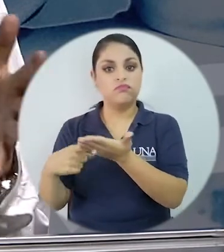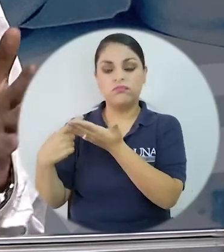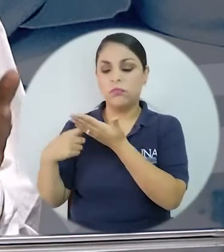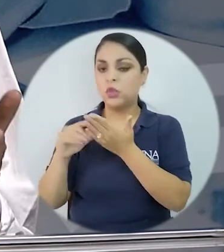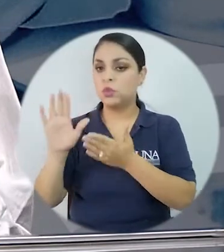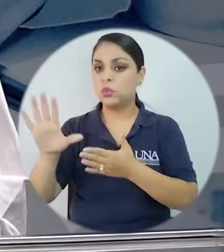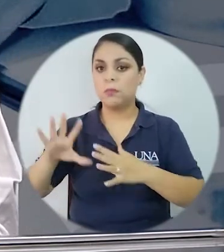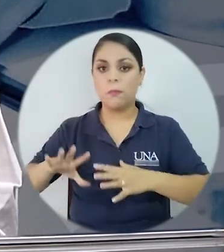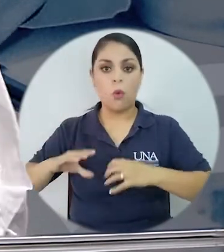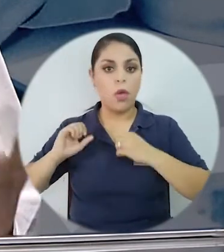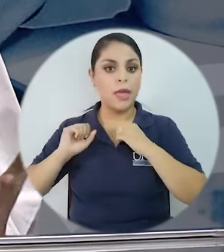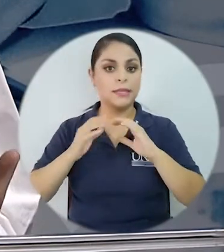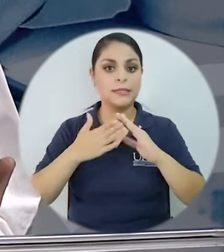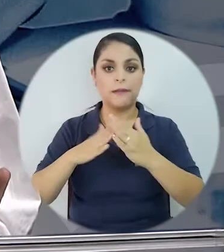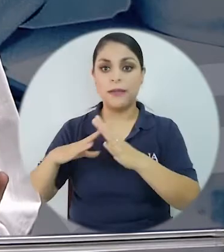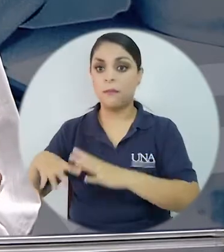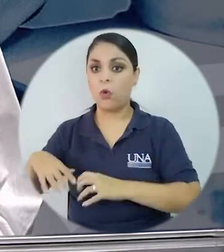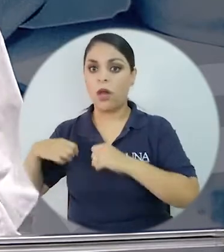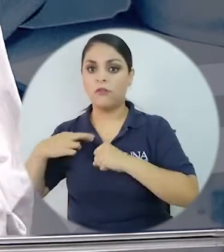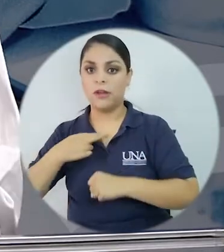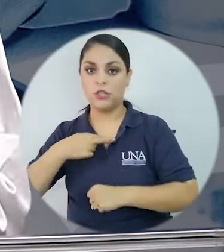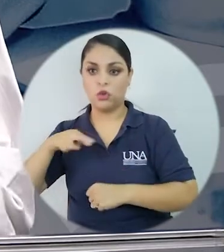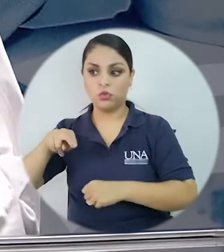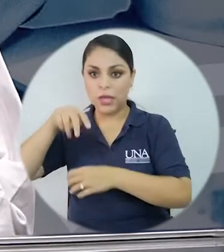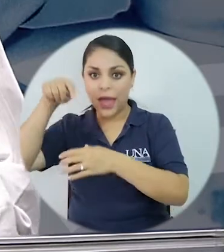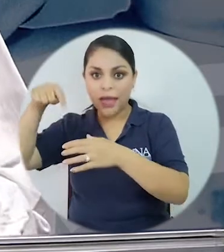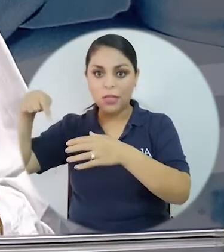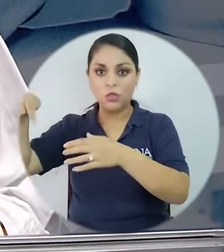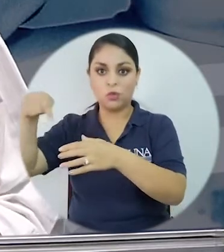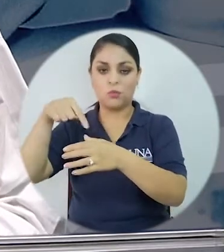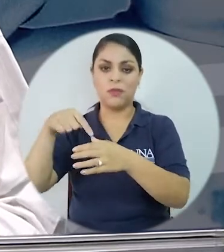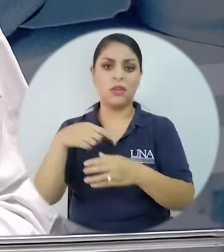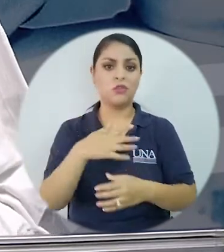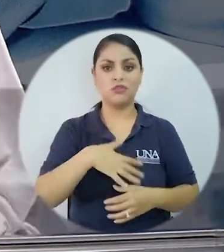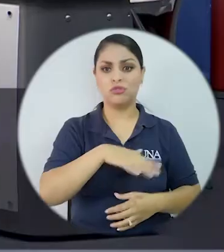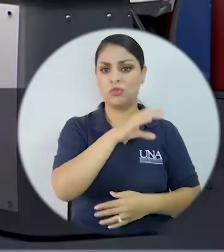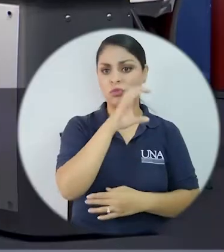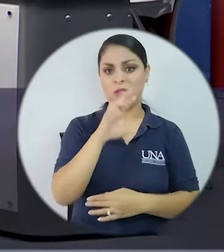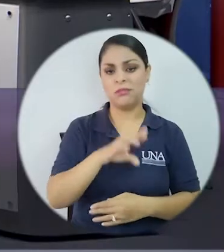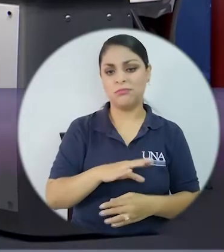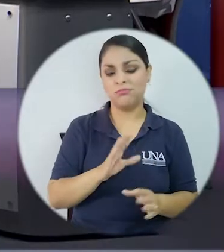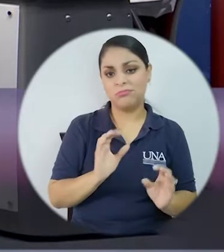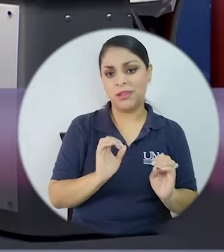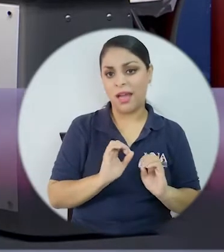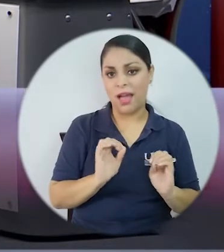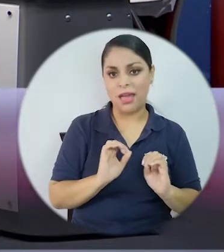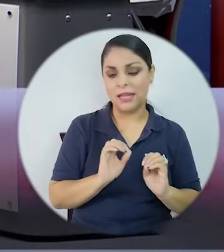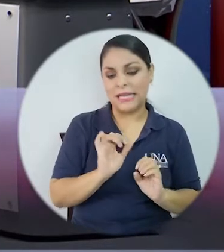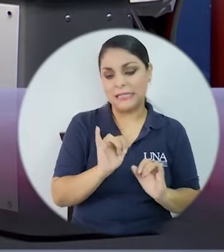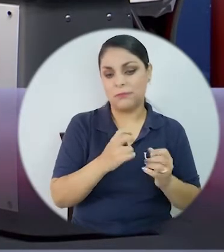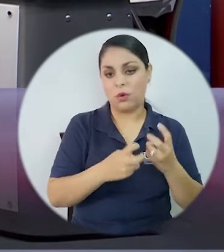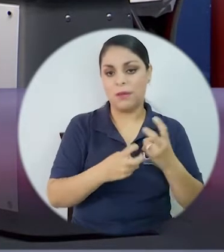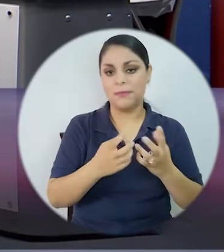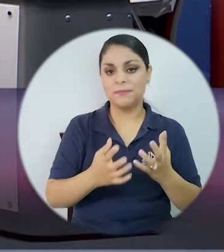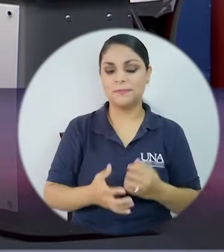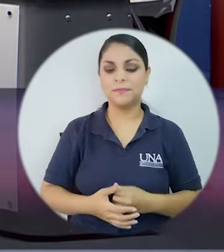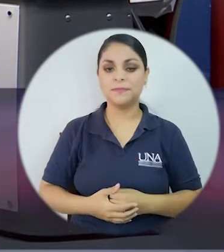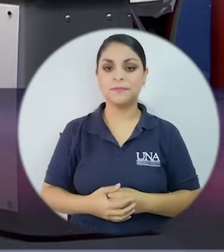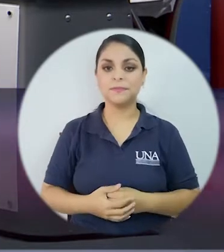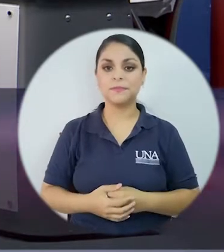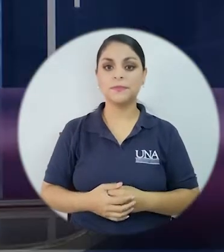tanto en la relación del poder civil y religioso, como a lo interno de cada uno de ellos. Nosotros no tuvimos ese